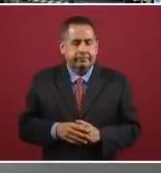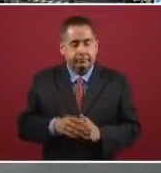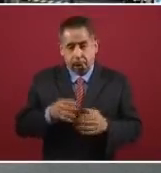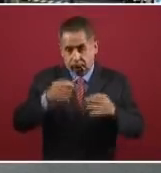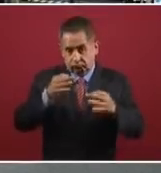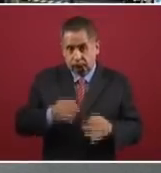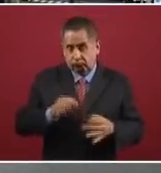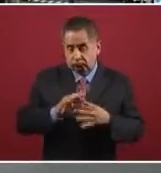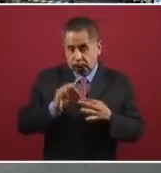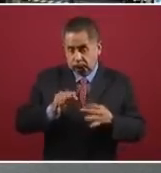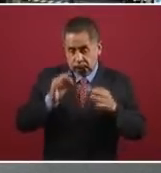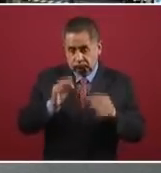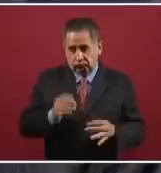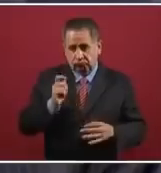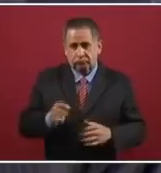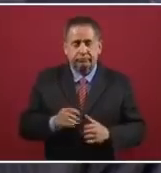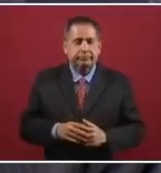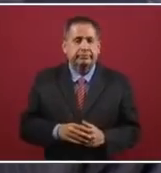formalmente,